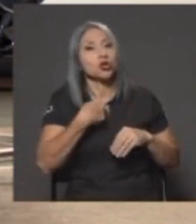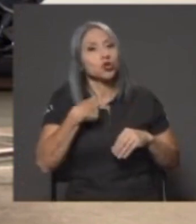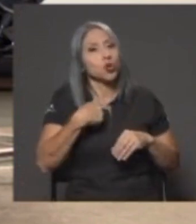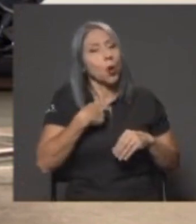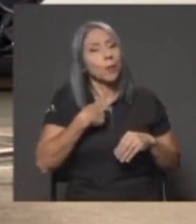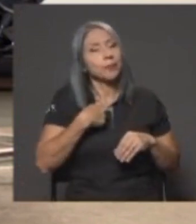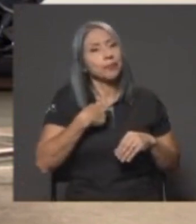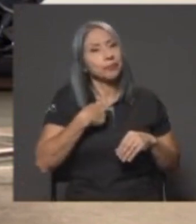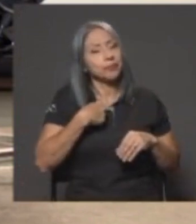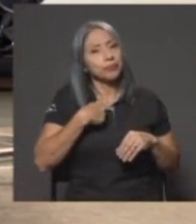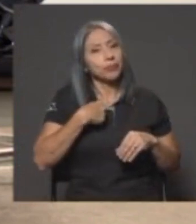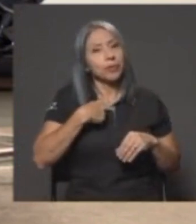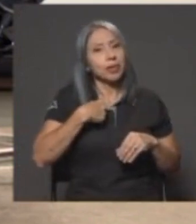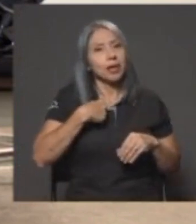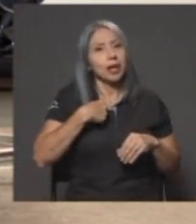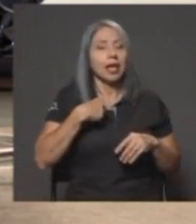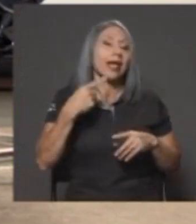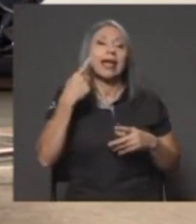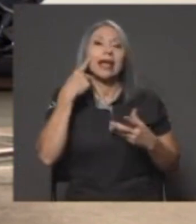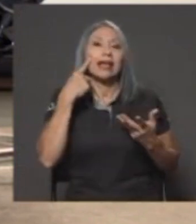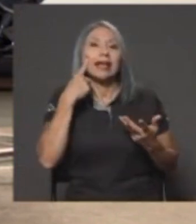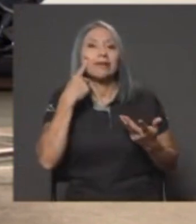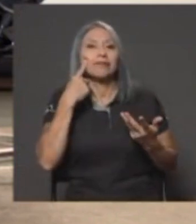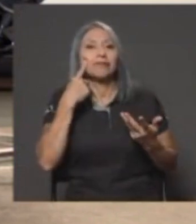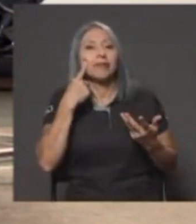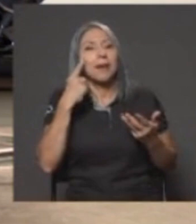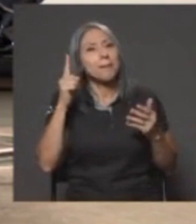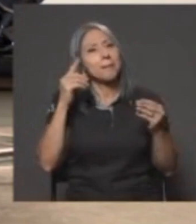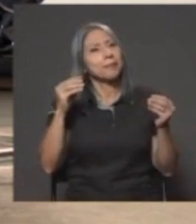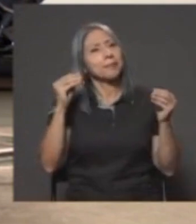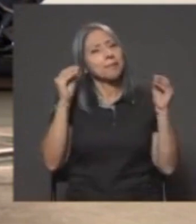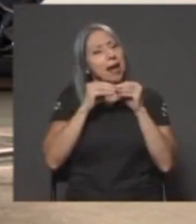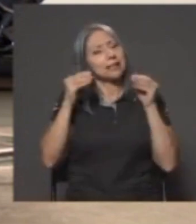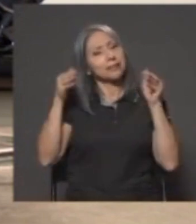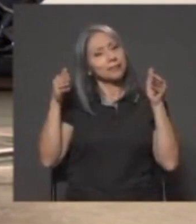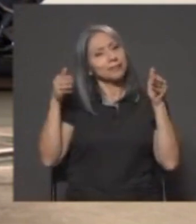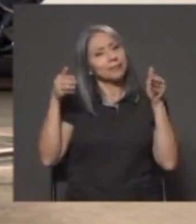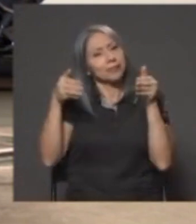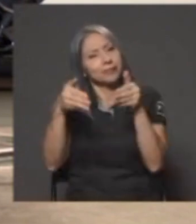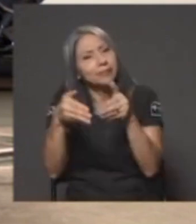Yo cojeo de la pata de macroeconomista, entonces